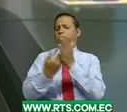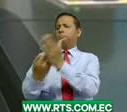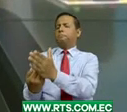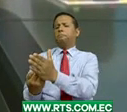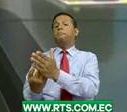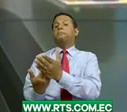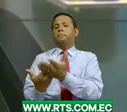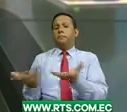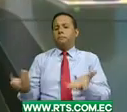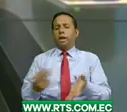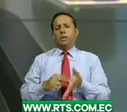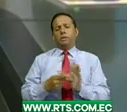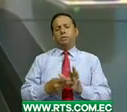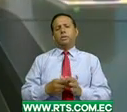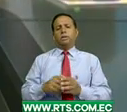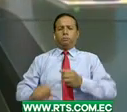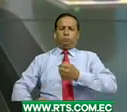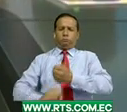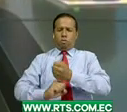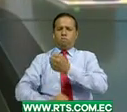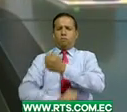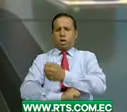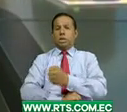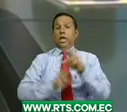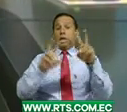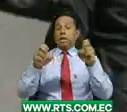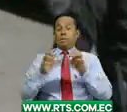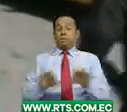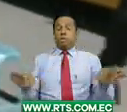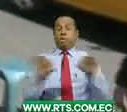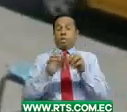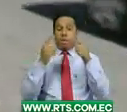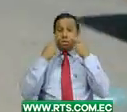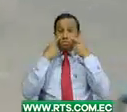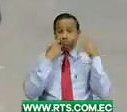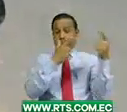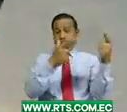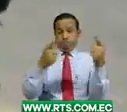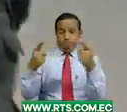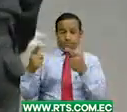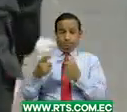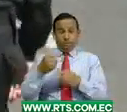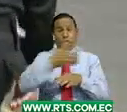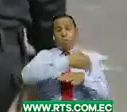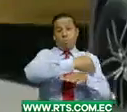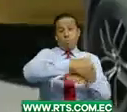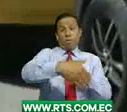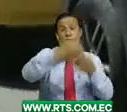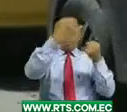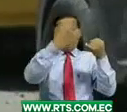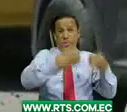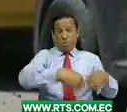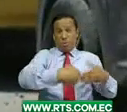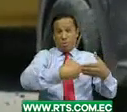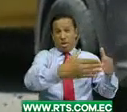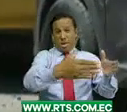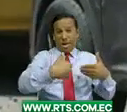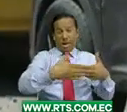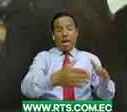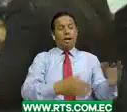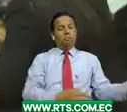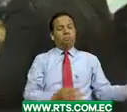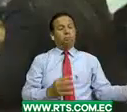potencializar o reforzar la capacidad de hacer control migratorio. Los controles migratorios continuarán. Esto, mientras